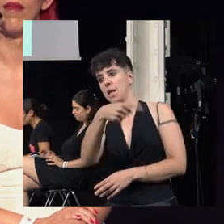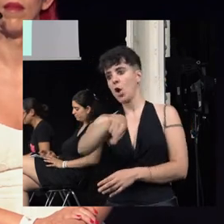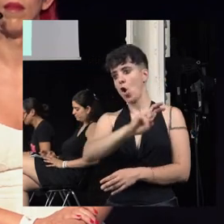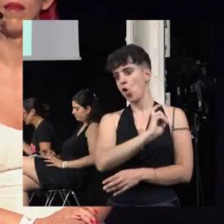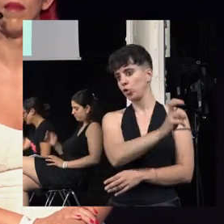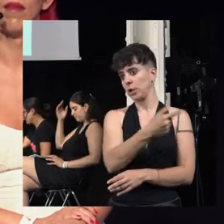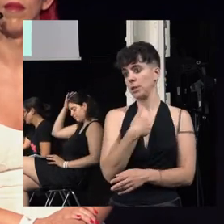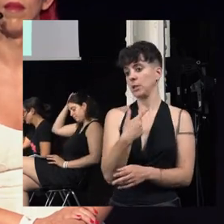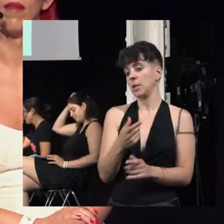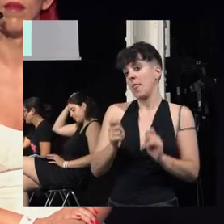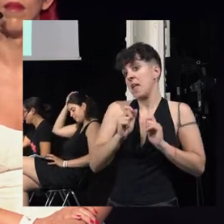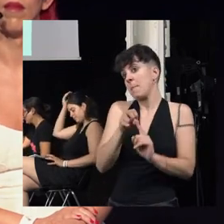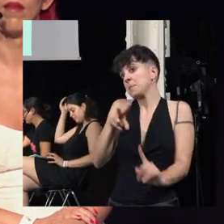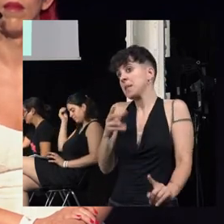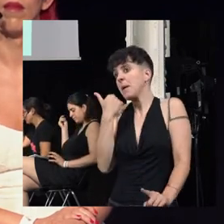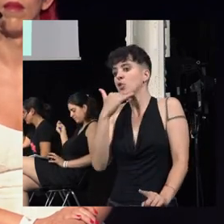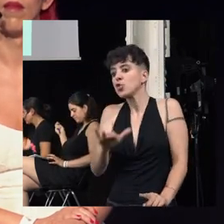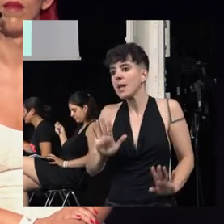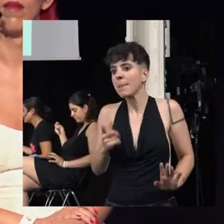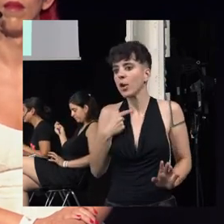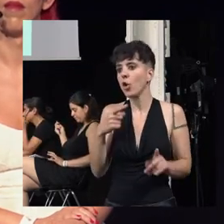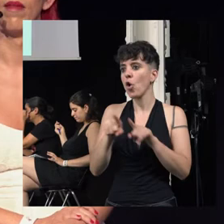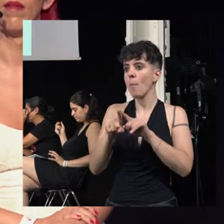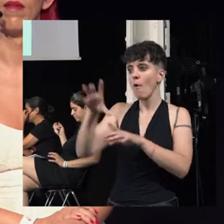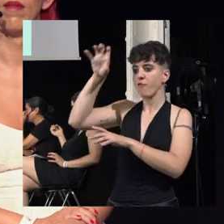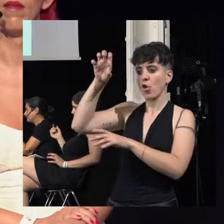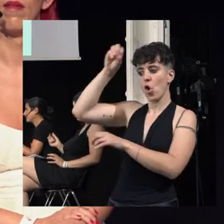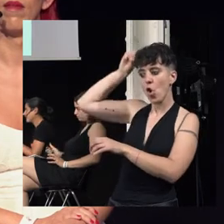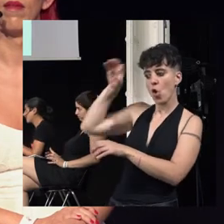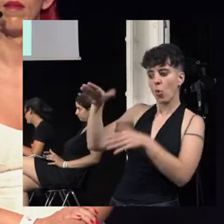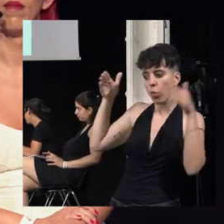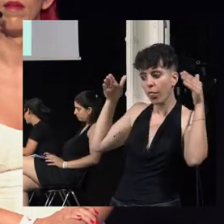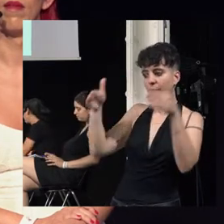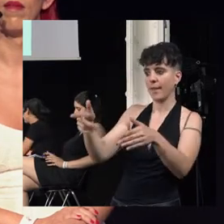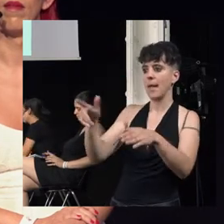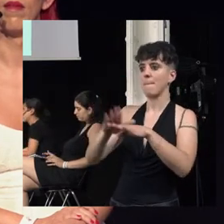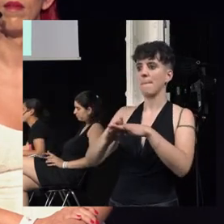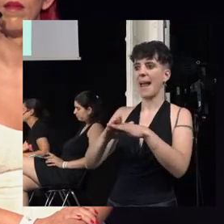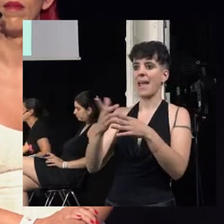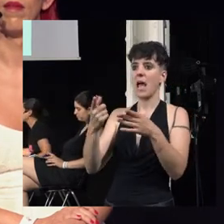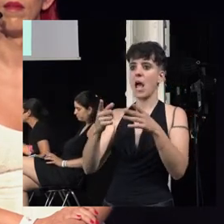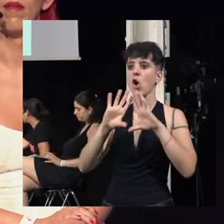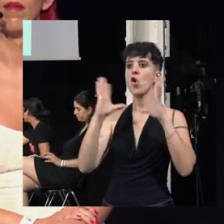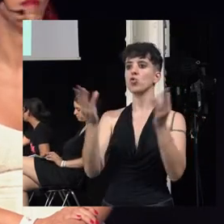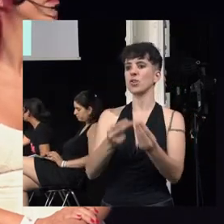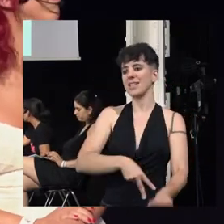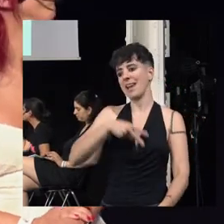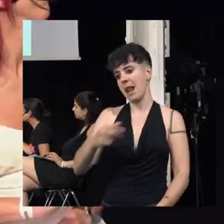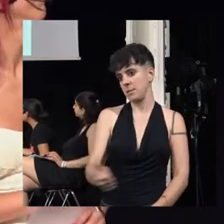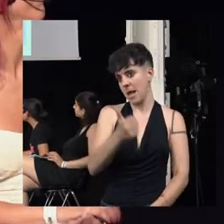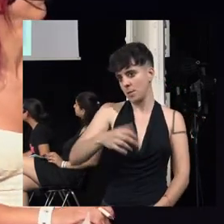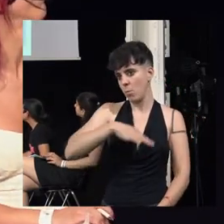sí que a lo mejor poniendo luz sobre una cosa específica podemos sacar conclusiones más genéricas. Vamos a ver si